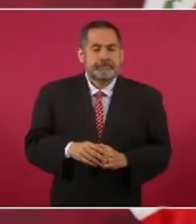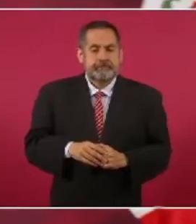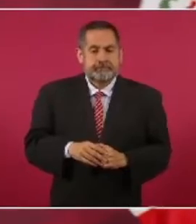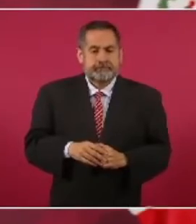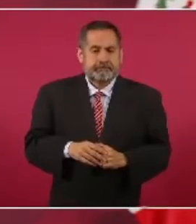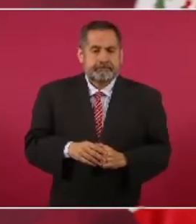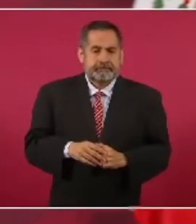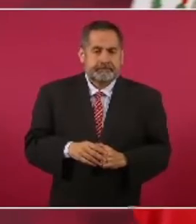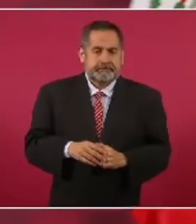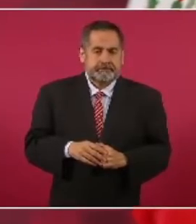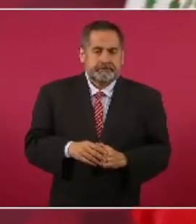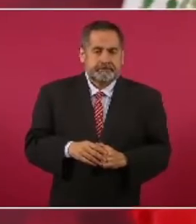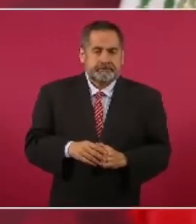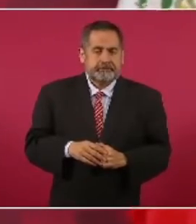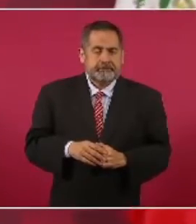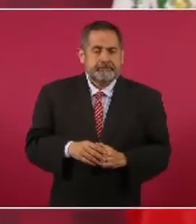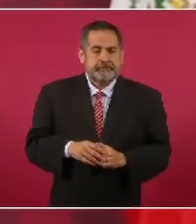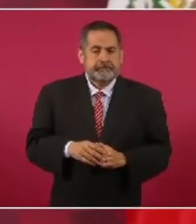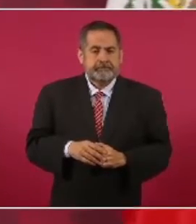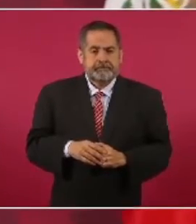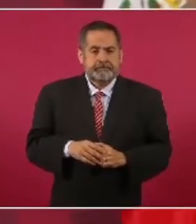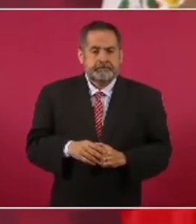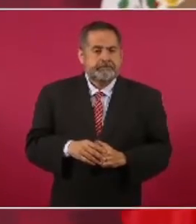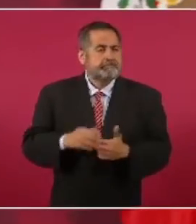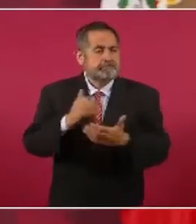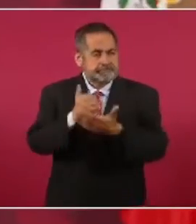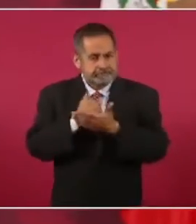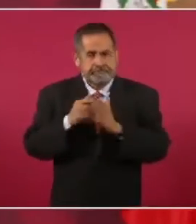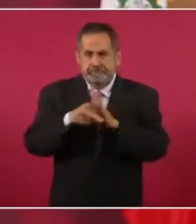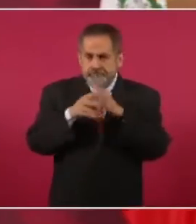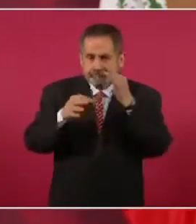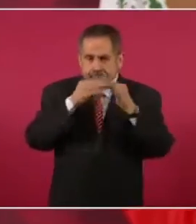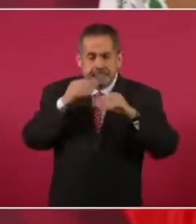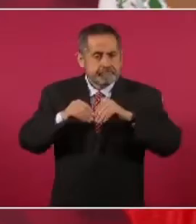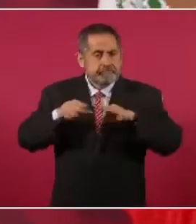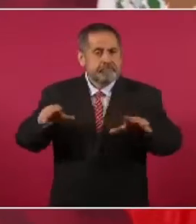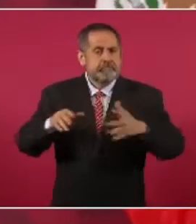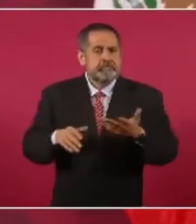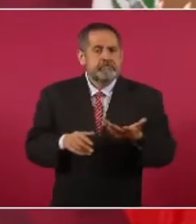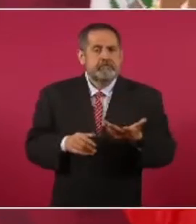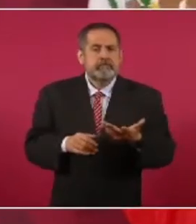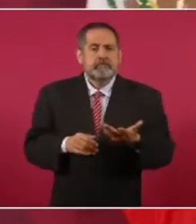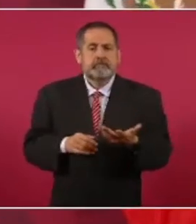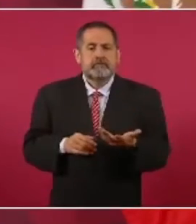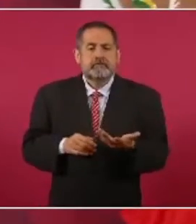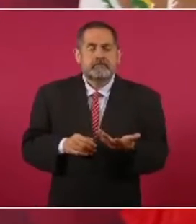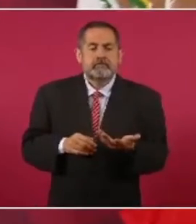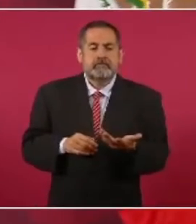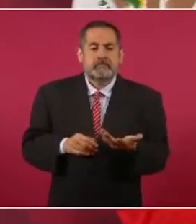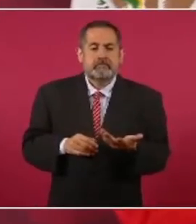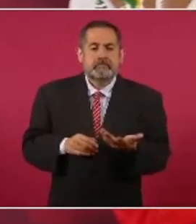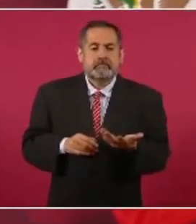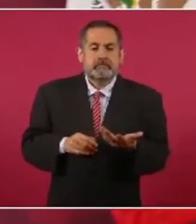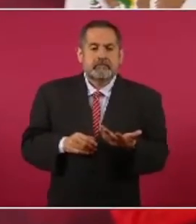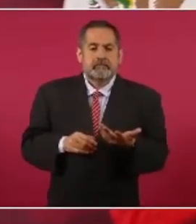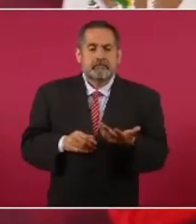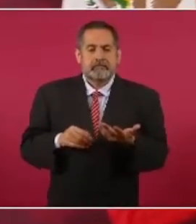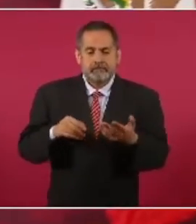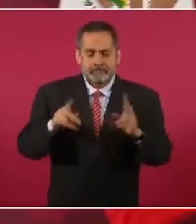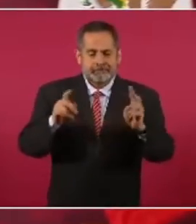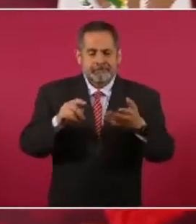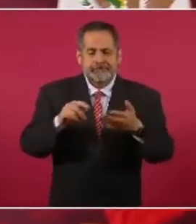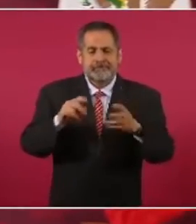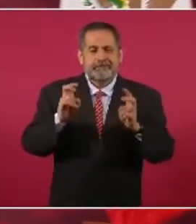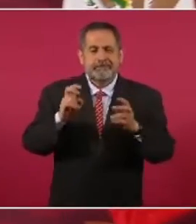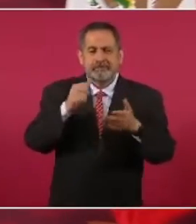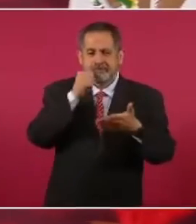me ayudaran en el Correo Ilustrado